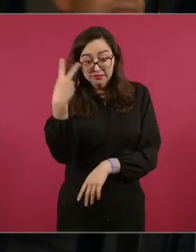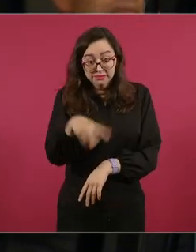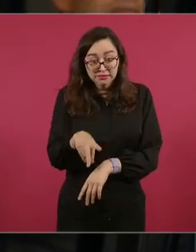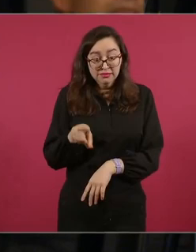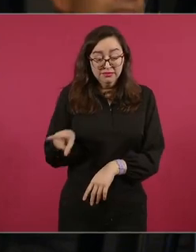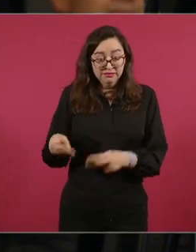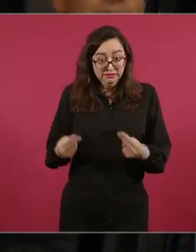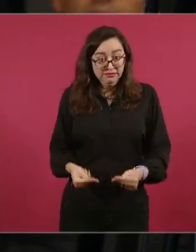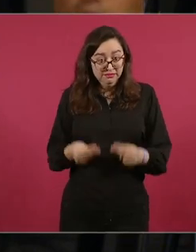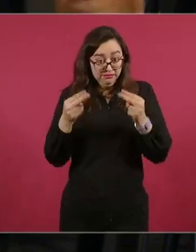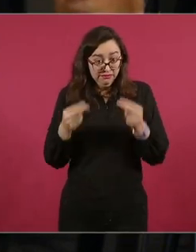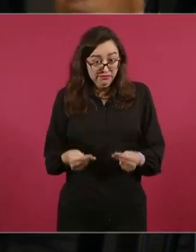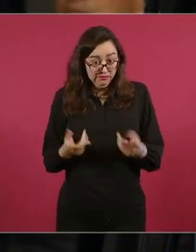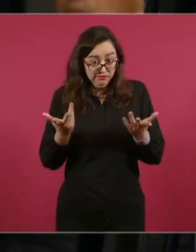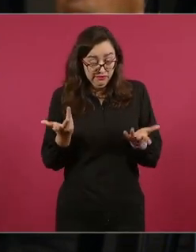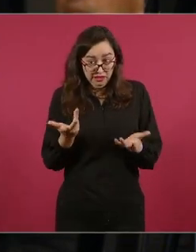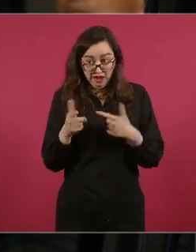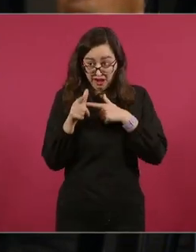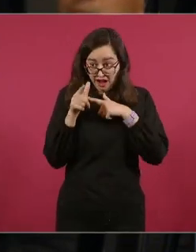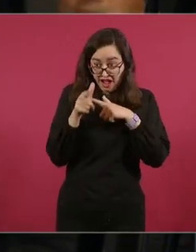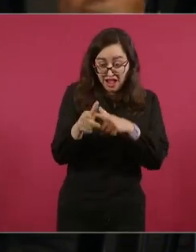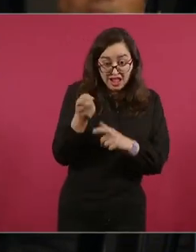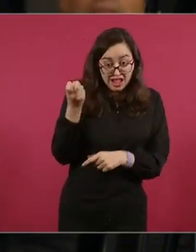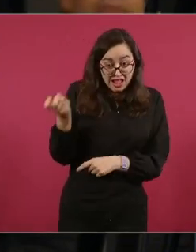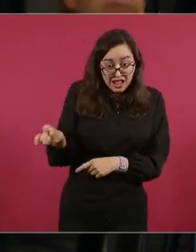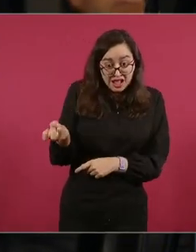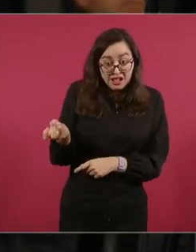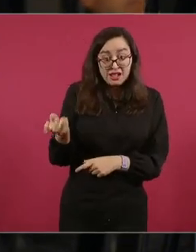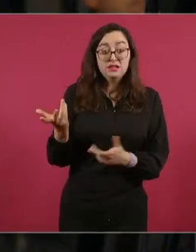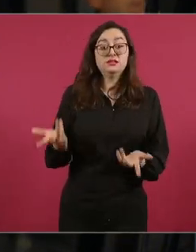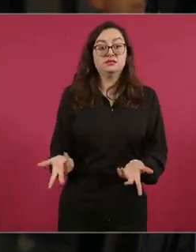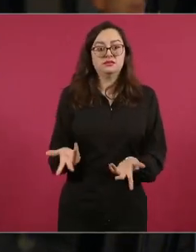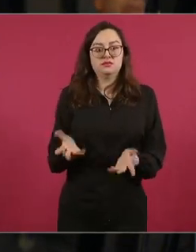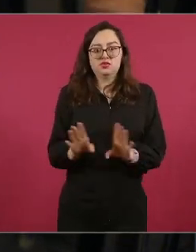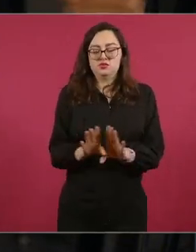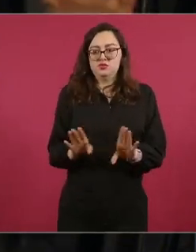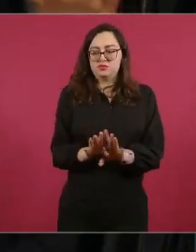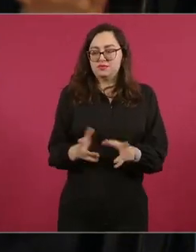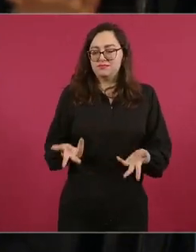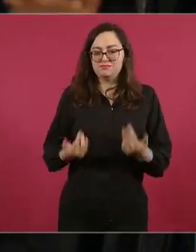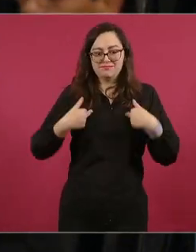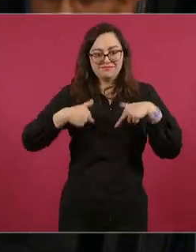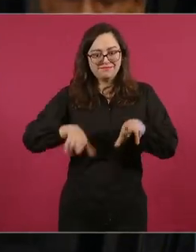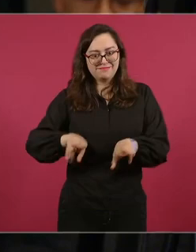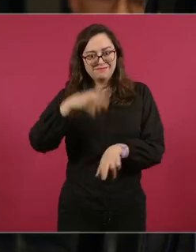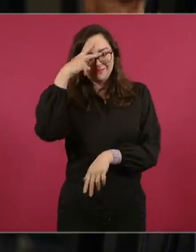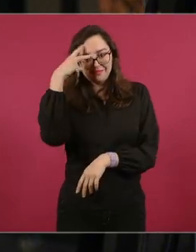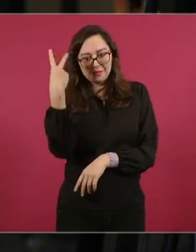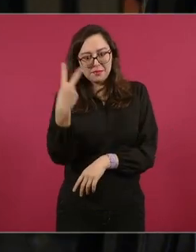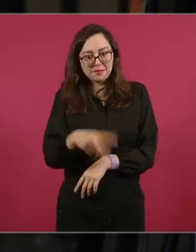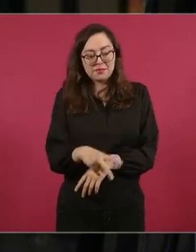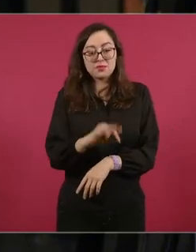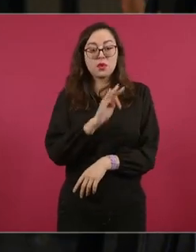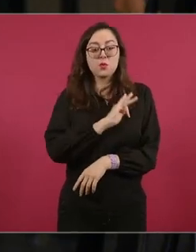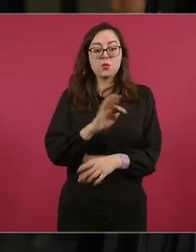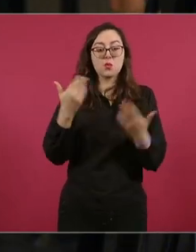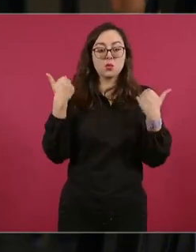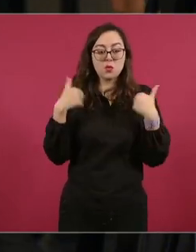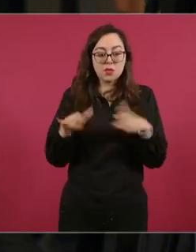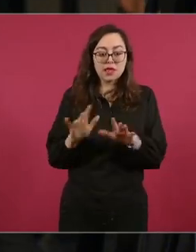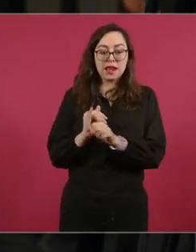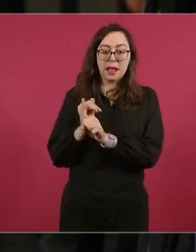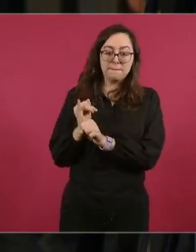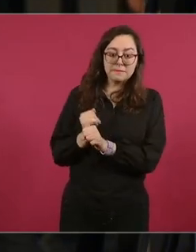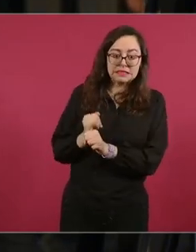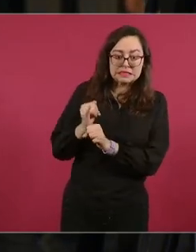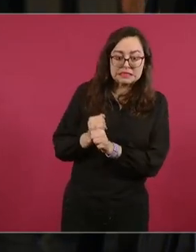hacer negocios de escala internacional, bueno, pues comprometiendo el nombre de nuestro país. Preguntarle en este sentido si es posible que se le investigue